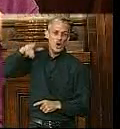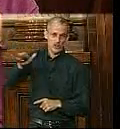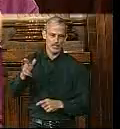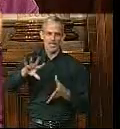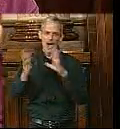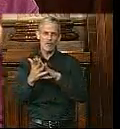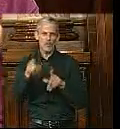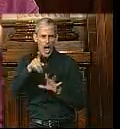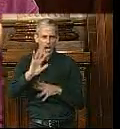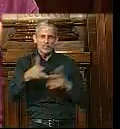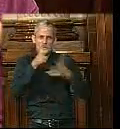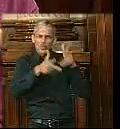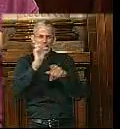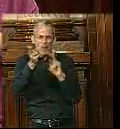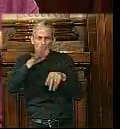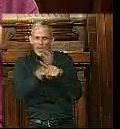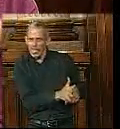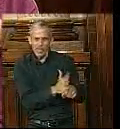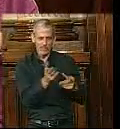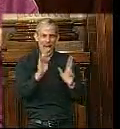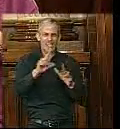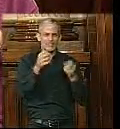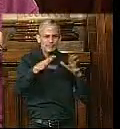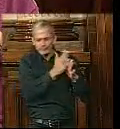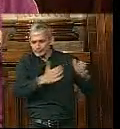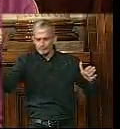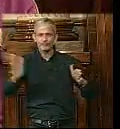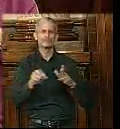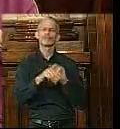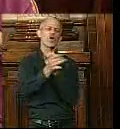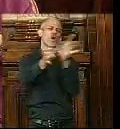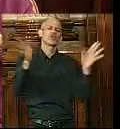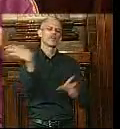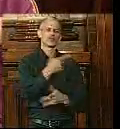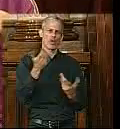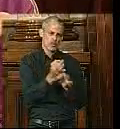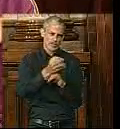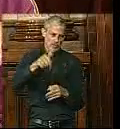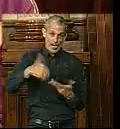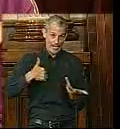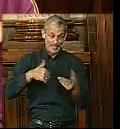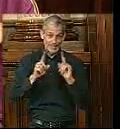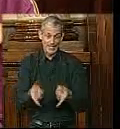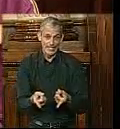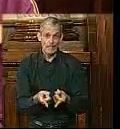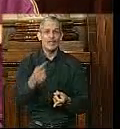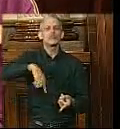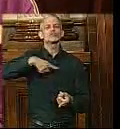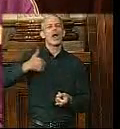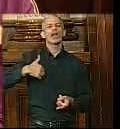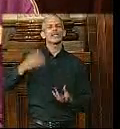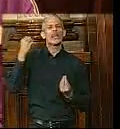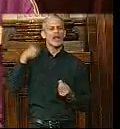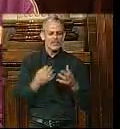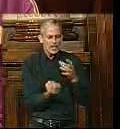ha invadido y contaminado toda la educación en nuestro país, porque nosotros lo que tuvimos al